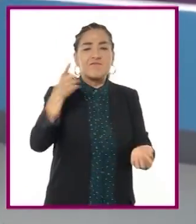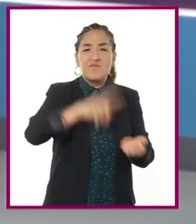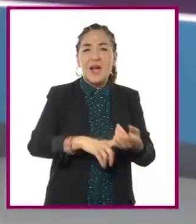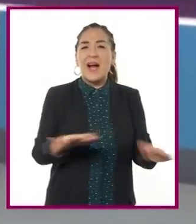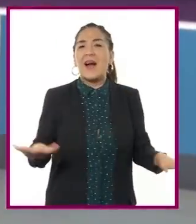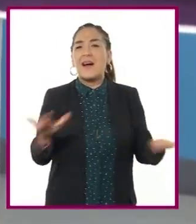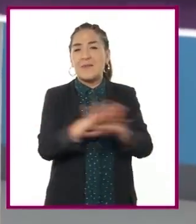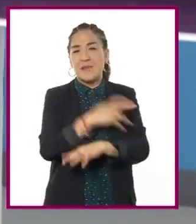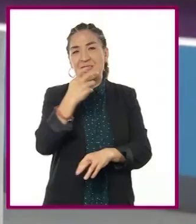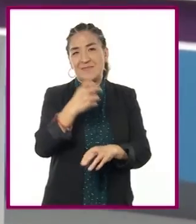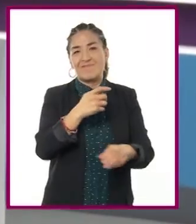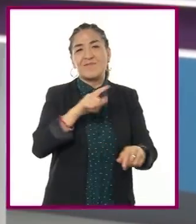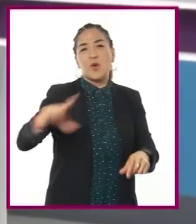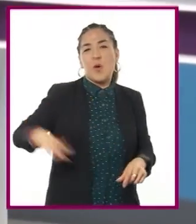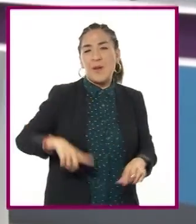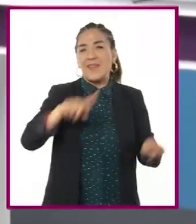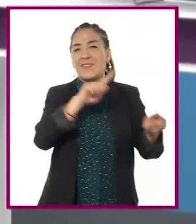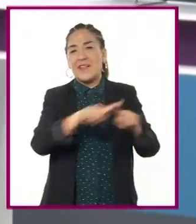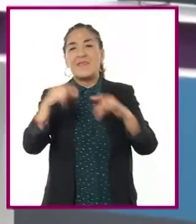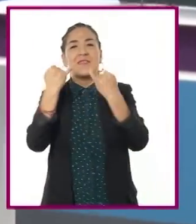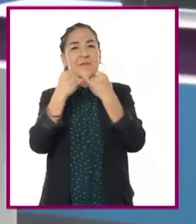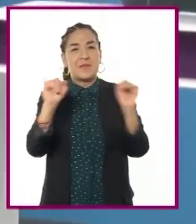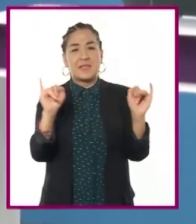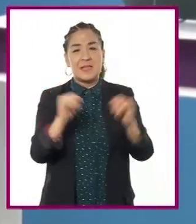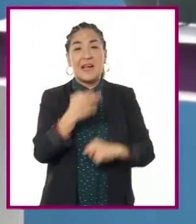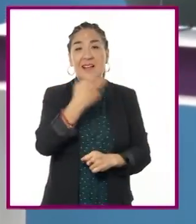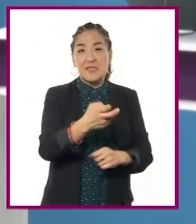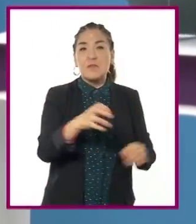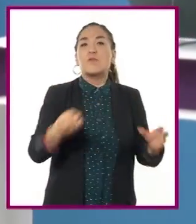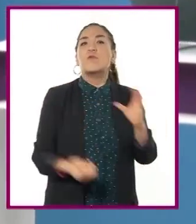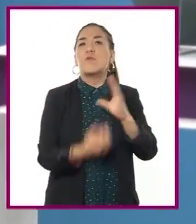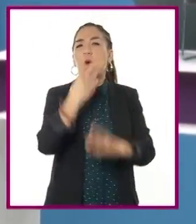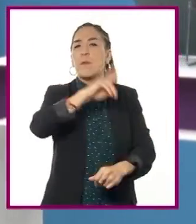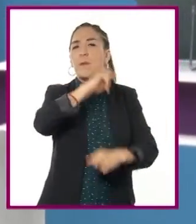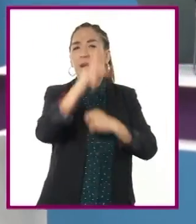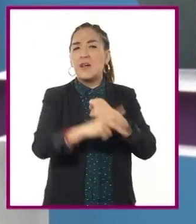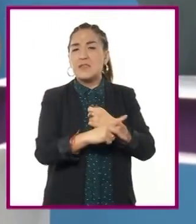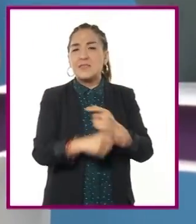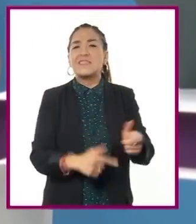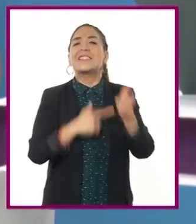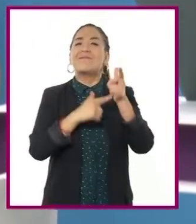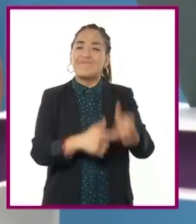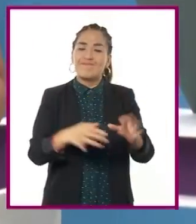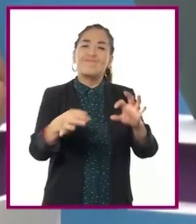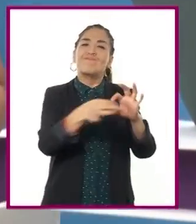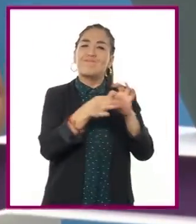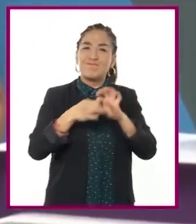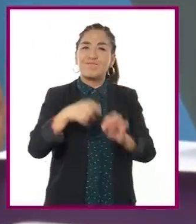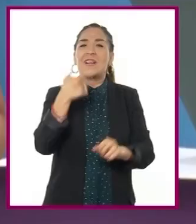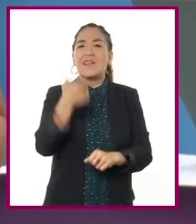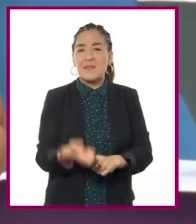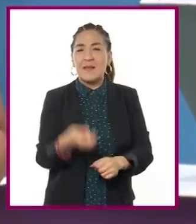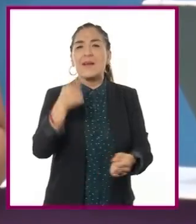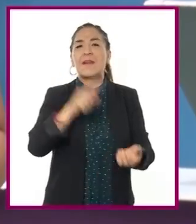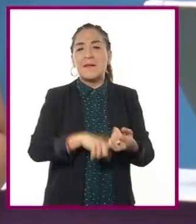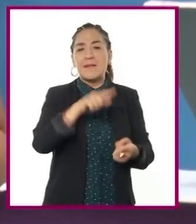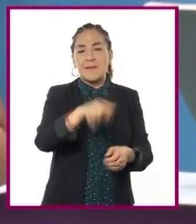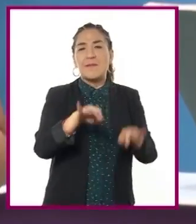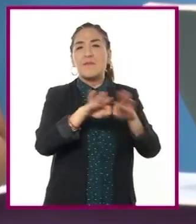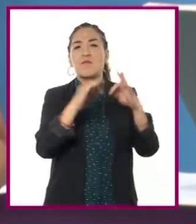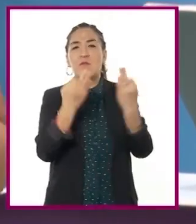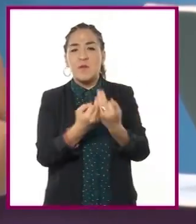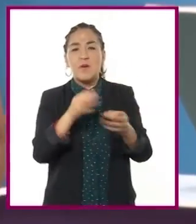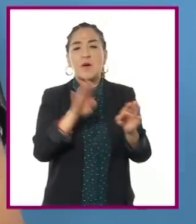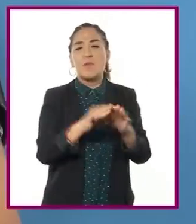en estados independientes. Algunos de estos nuevos países mantuvieron vínculos económicos y conformaron la Unión de